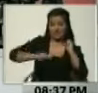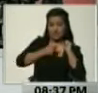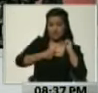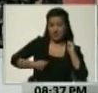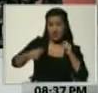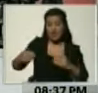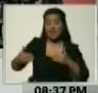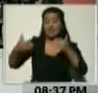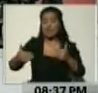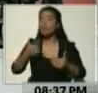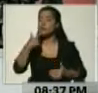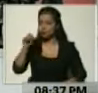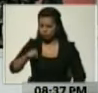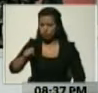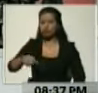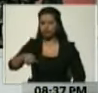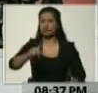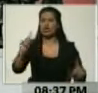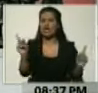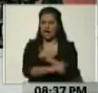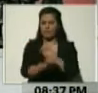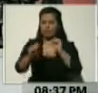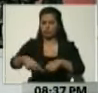se cambió la Constitución, casi nada.